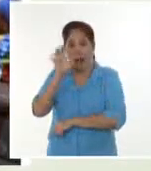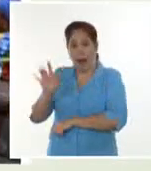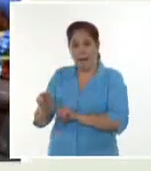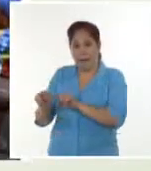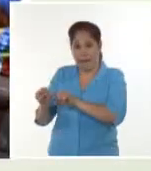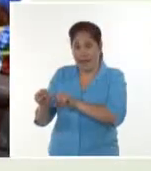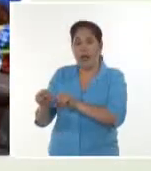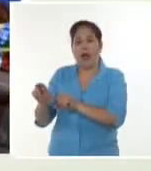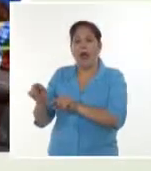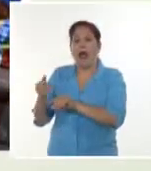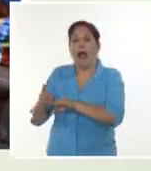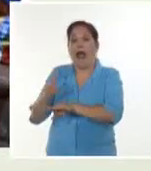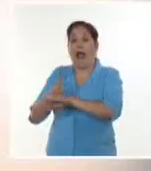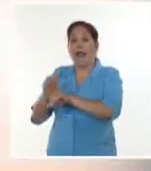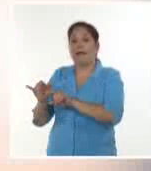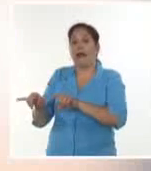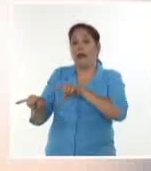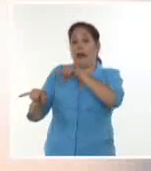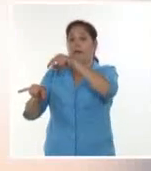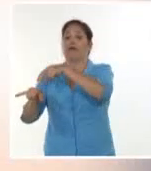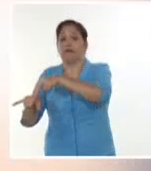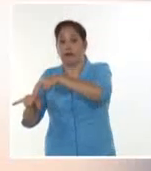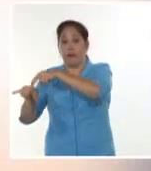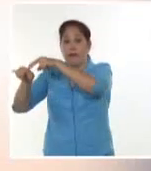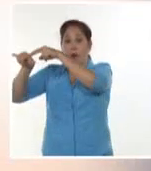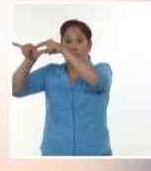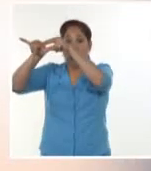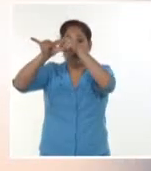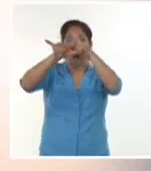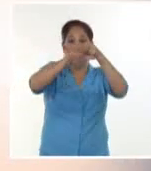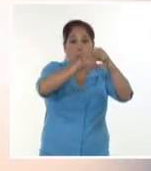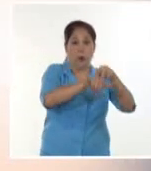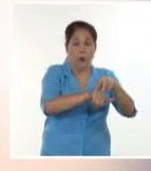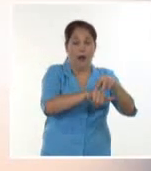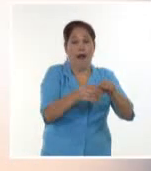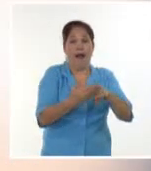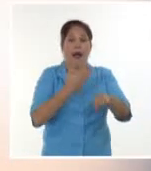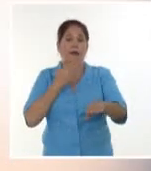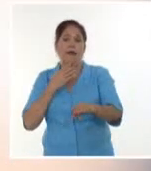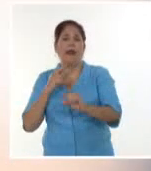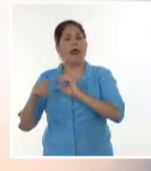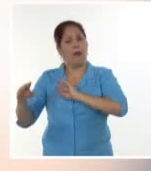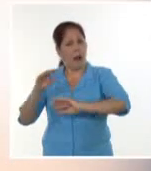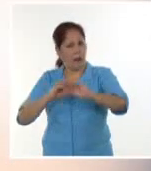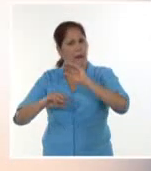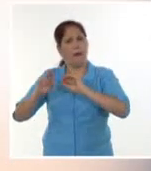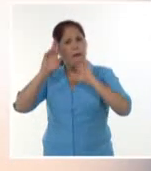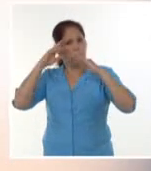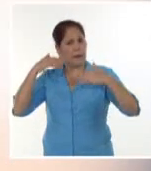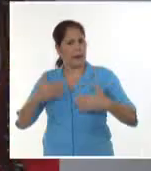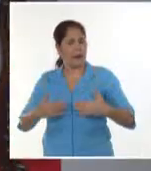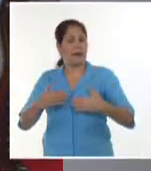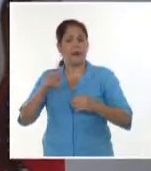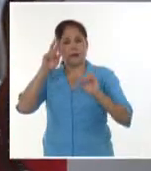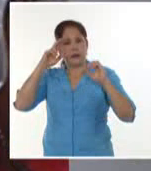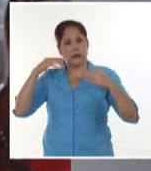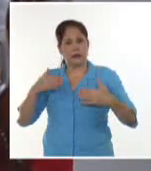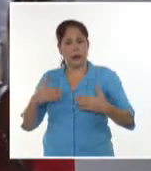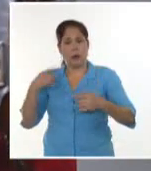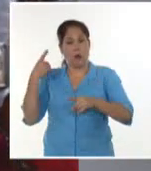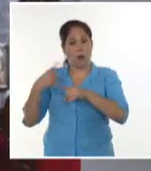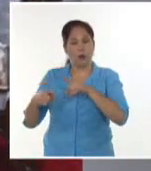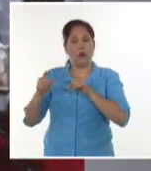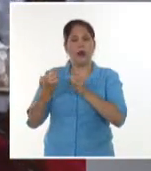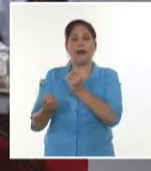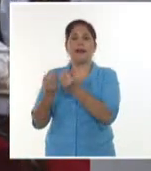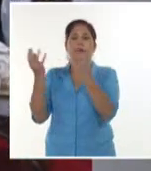la aeronave que lo llevaría a la próxima parada de su gira por el continente africano, dialogó con las ministras de Salud, Humi Mwalimi, y de Recursos